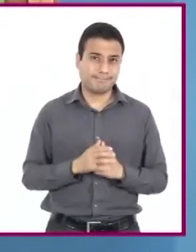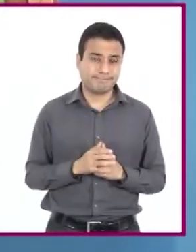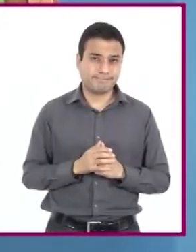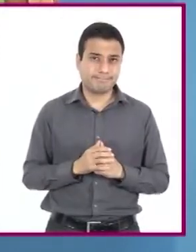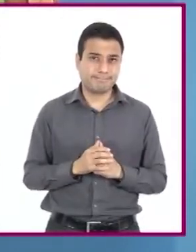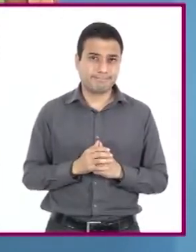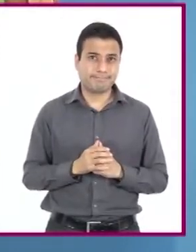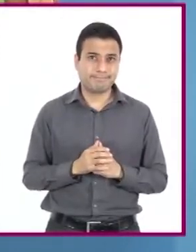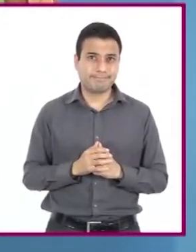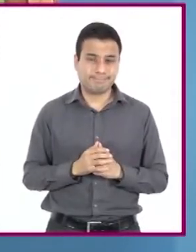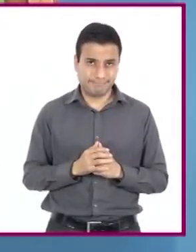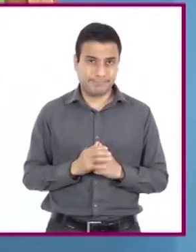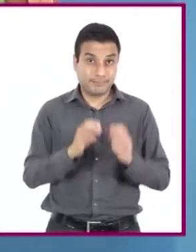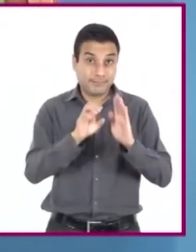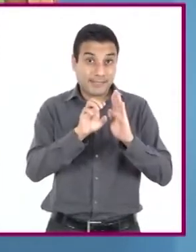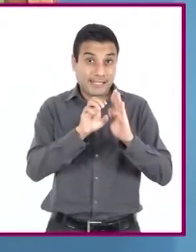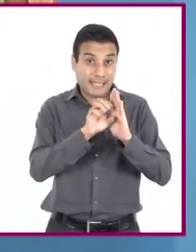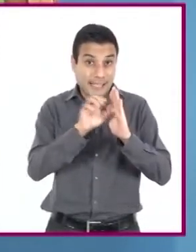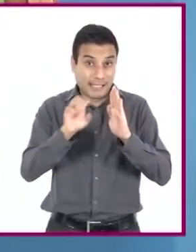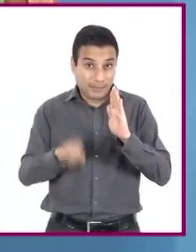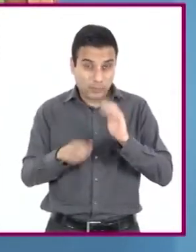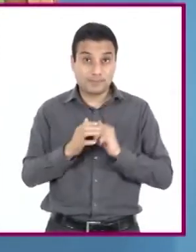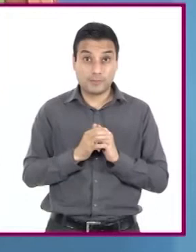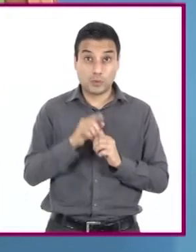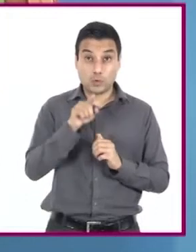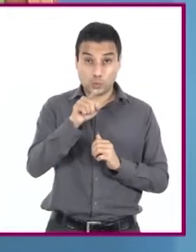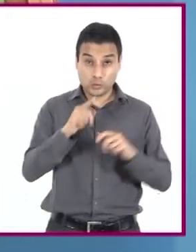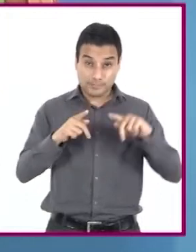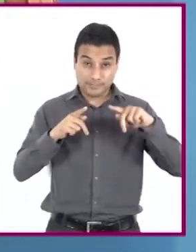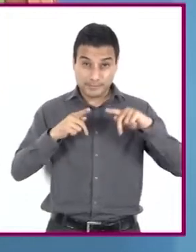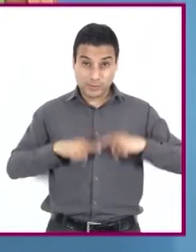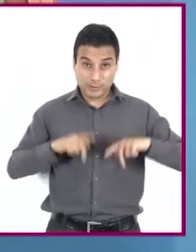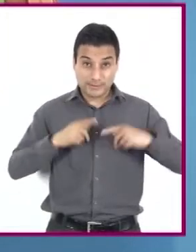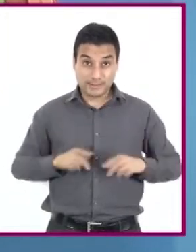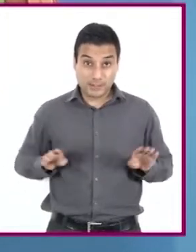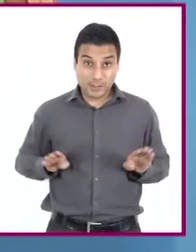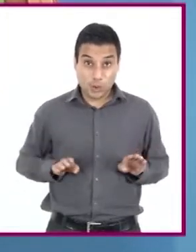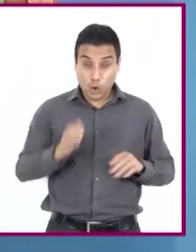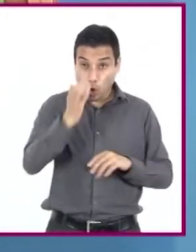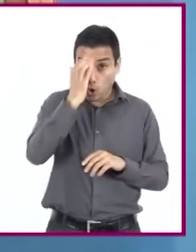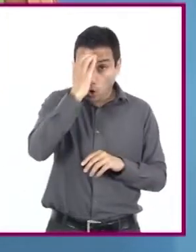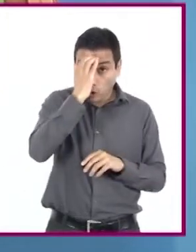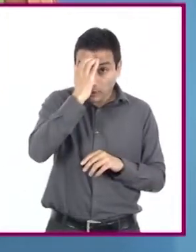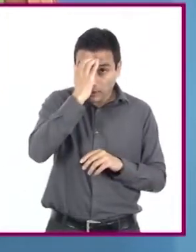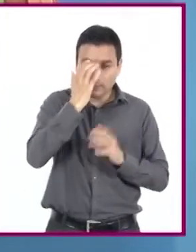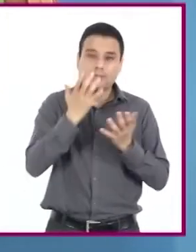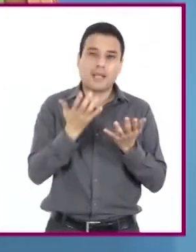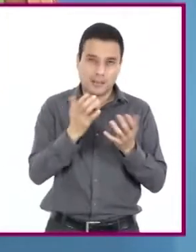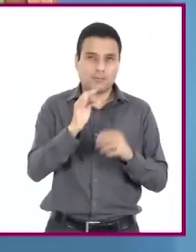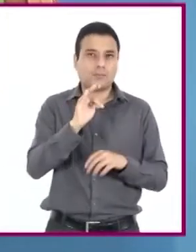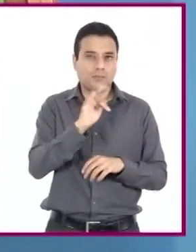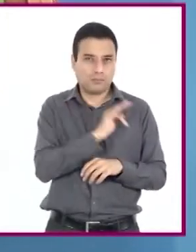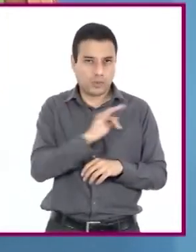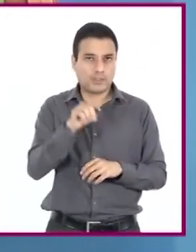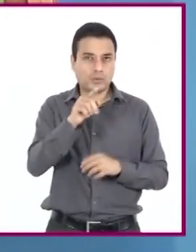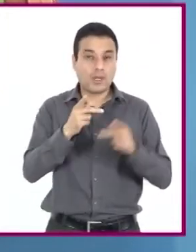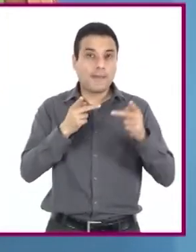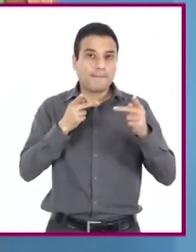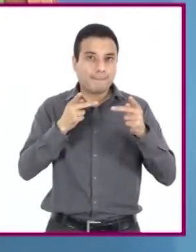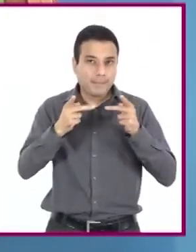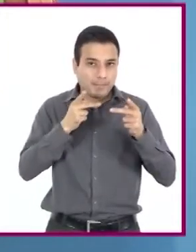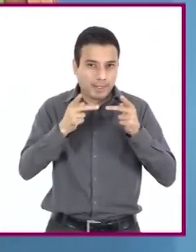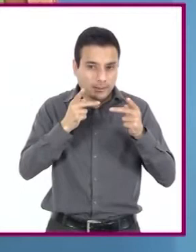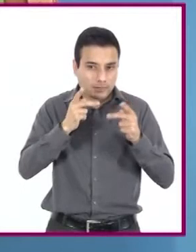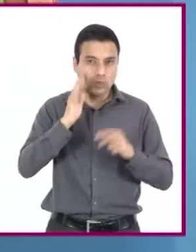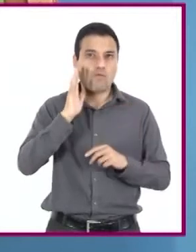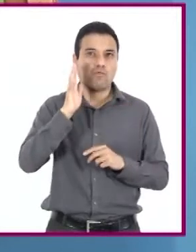Si podemos reconocer las cualidades de las personas, tendremos mejor preparación para afrontar distintas